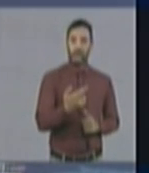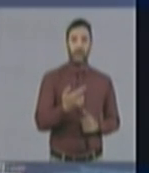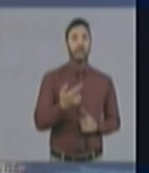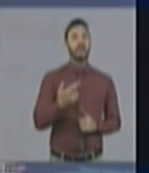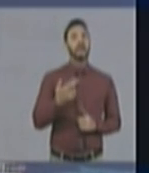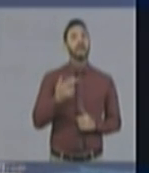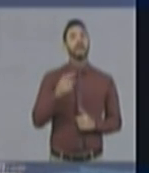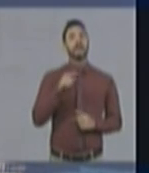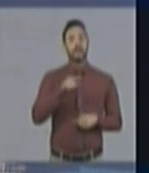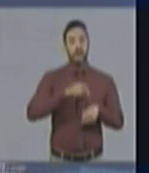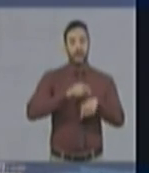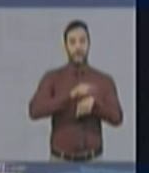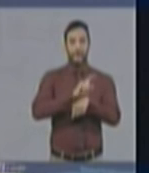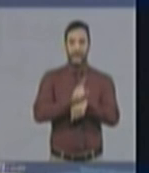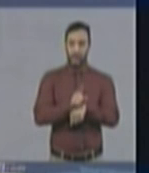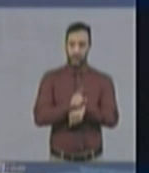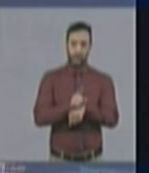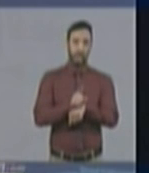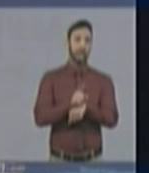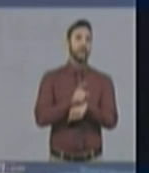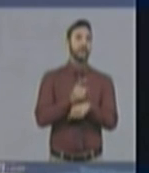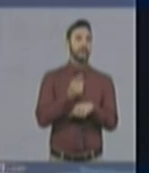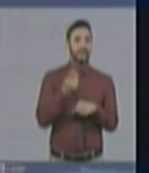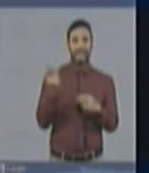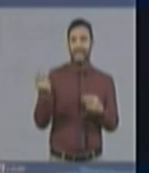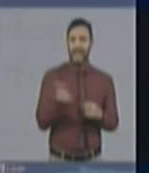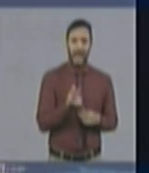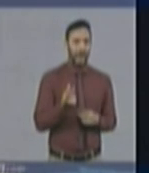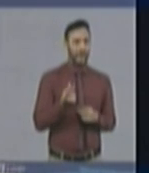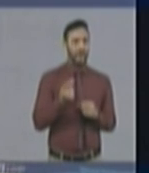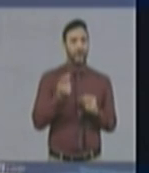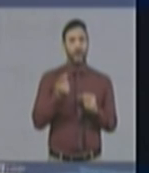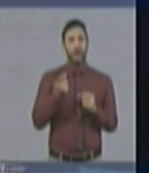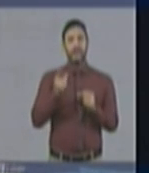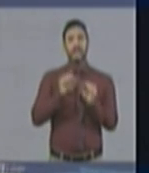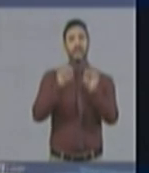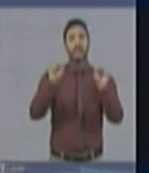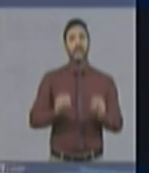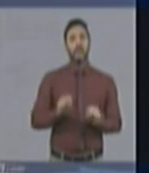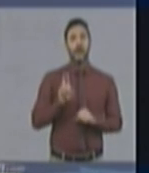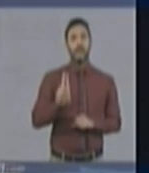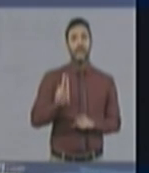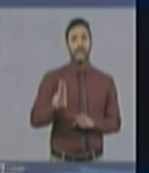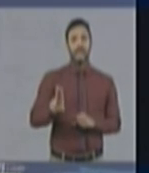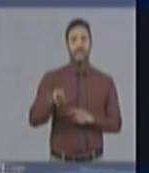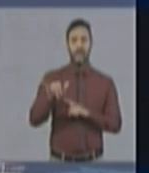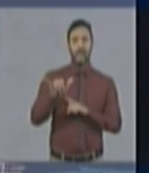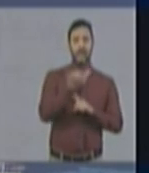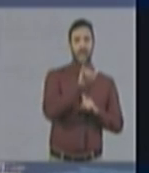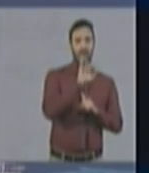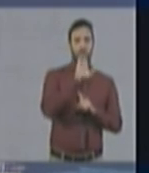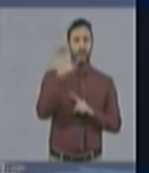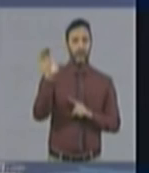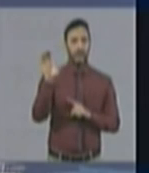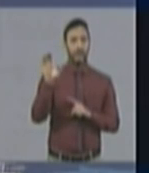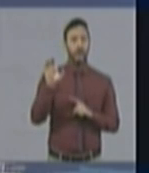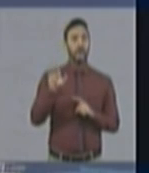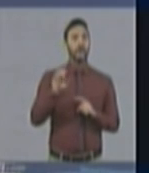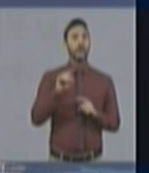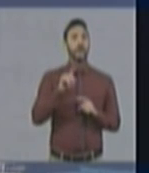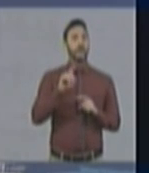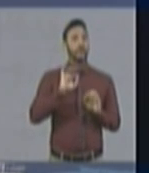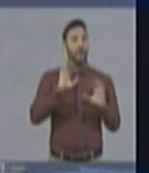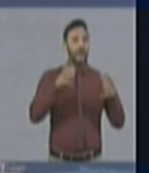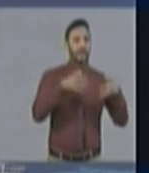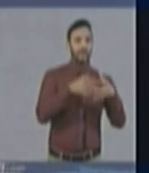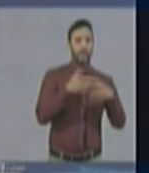en minutos, en segundos, se activó el sistema de emergencia de la terminal aérea, de los sistemas de cuerpos de bomberos en